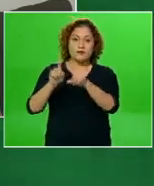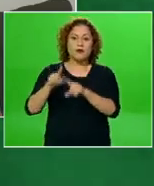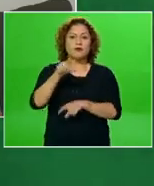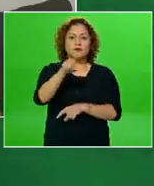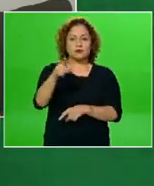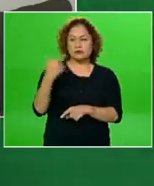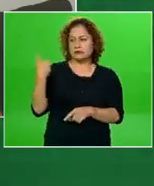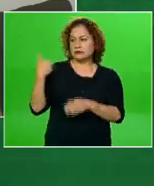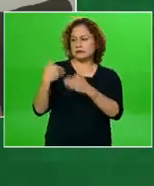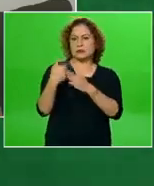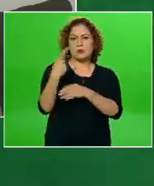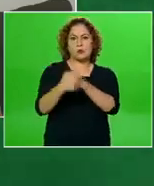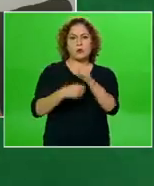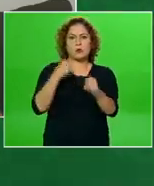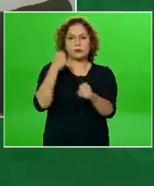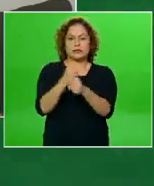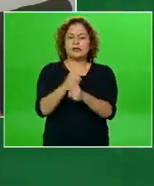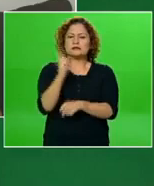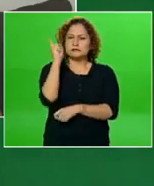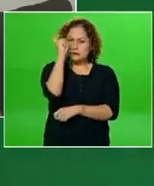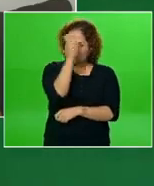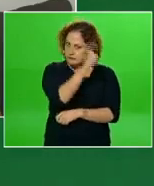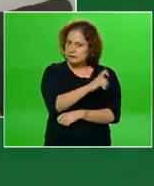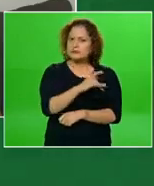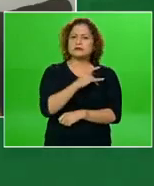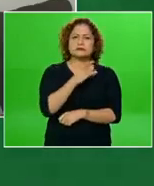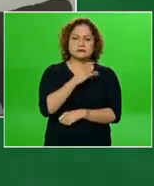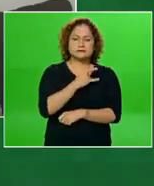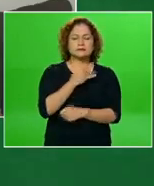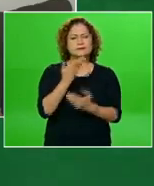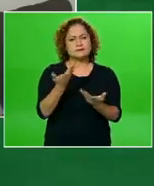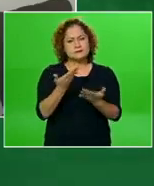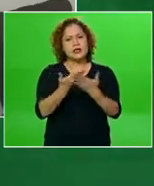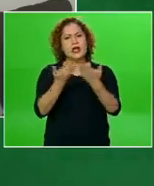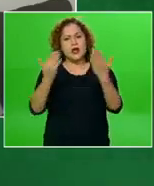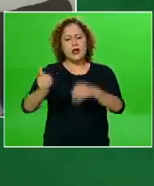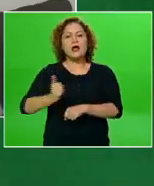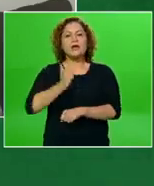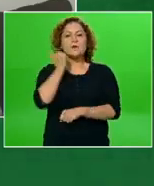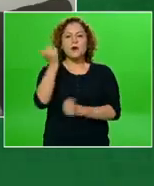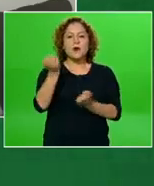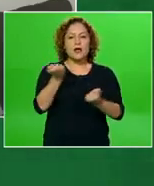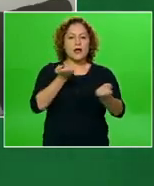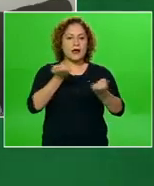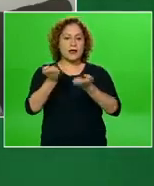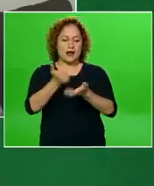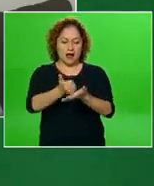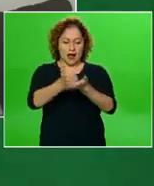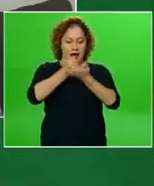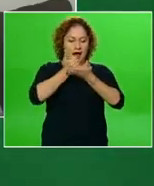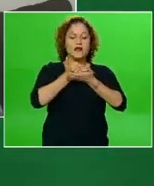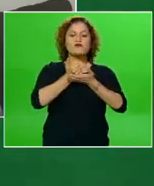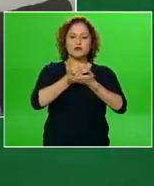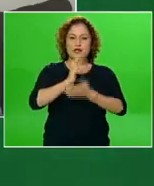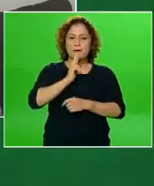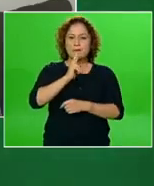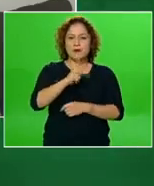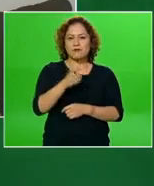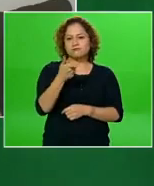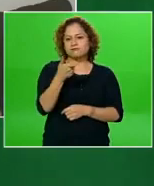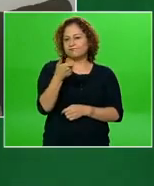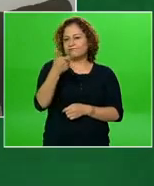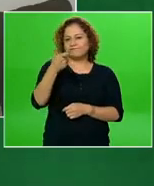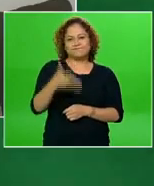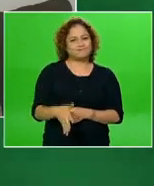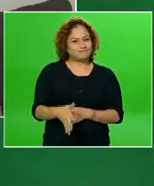multimedio entendamos que el ejercicio viene siendo el antidepresivo más barato y más eficaz